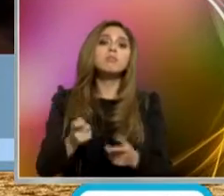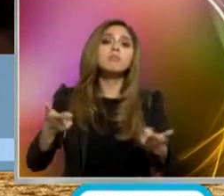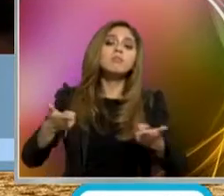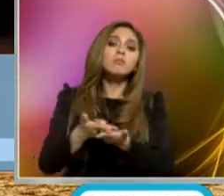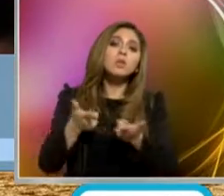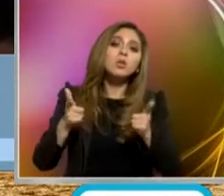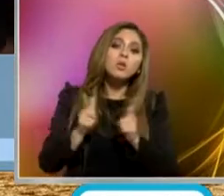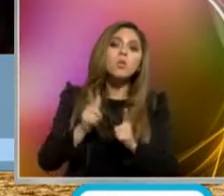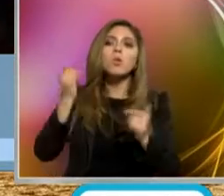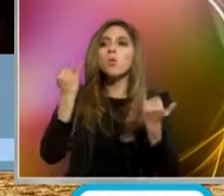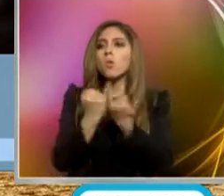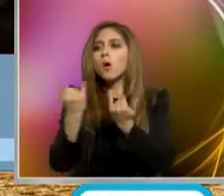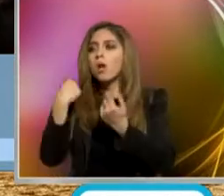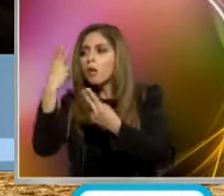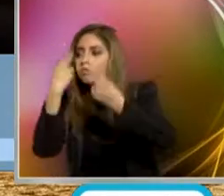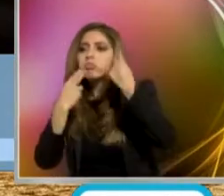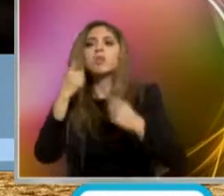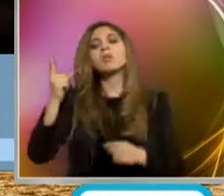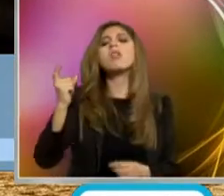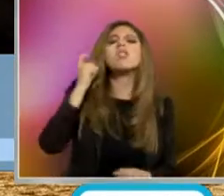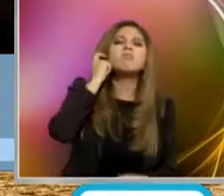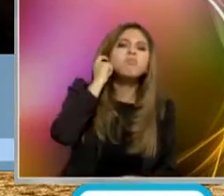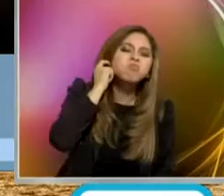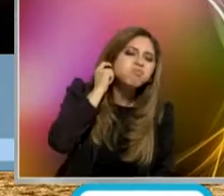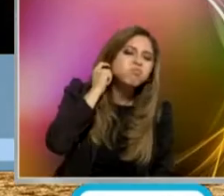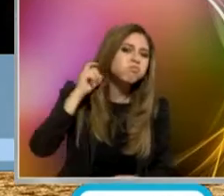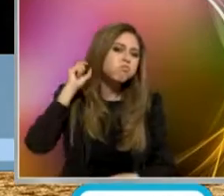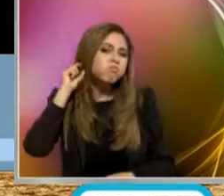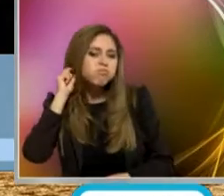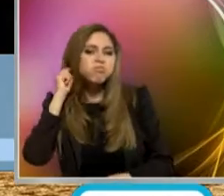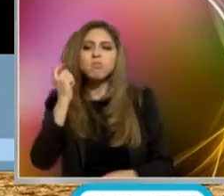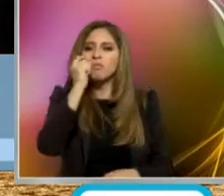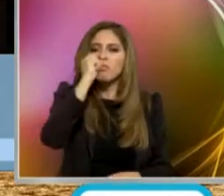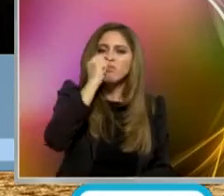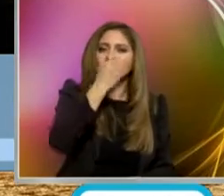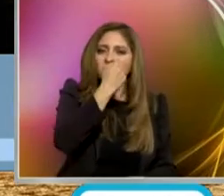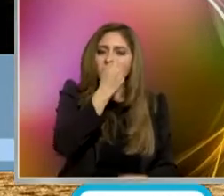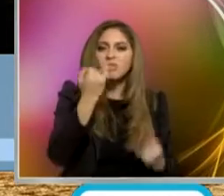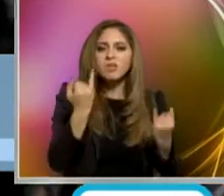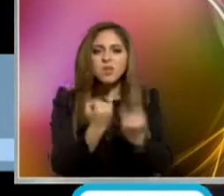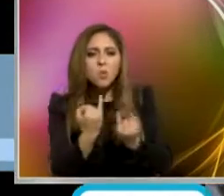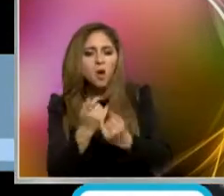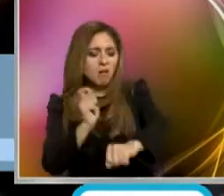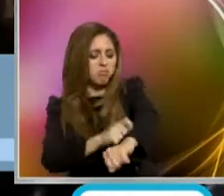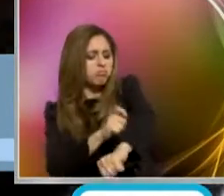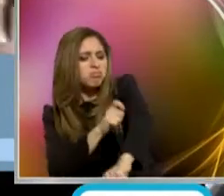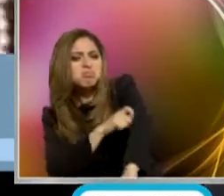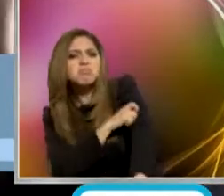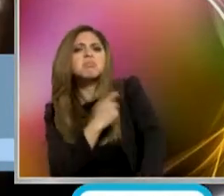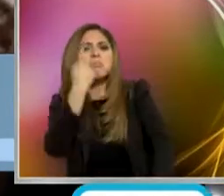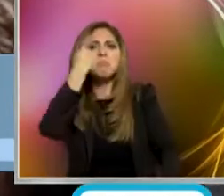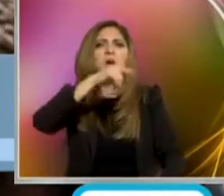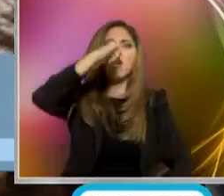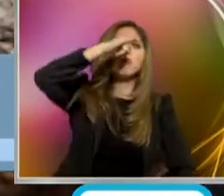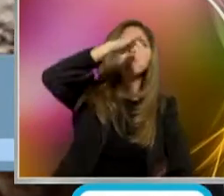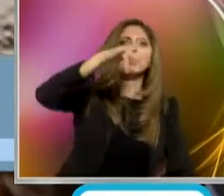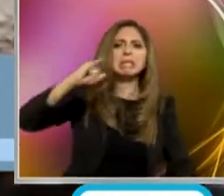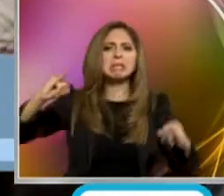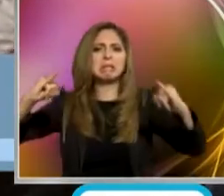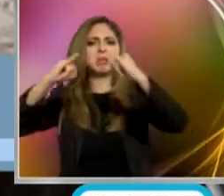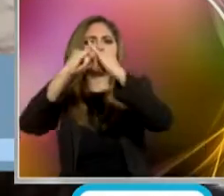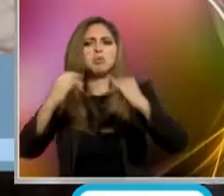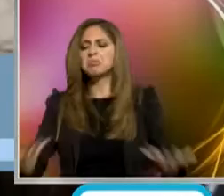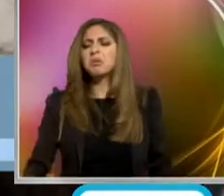este maquillaje, por las perforaciones, por los tatuajes, un poco para retar sobremanera a las instituciones sociales y